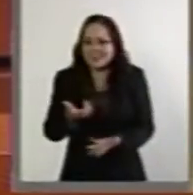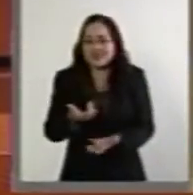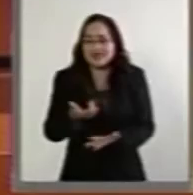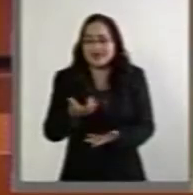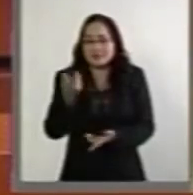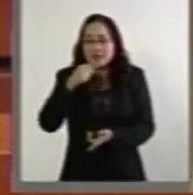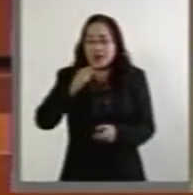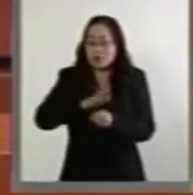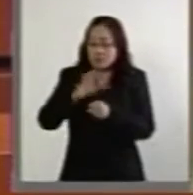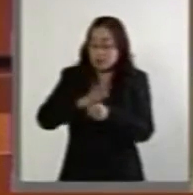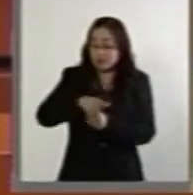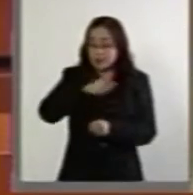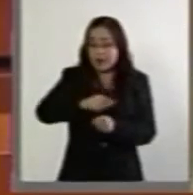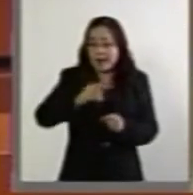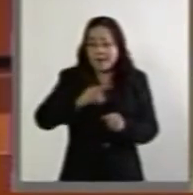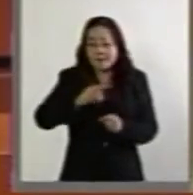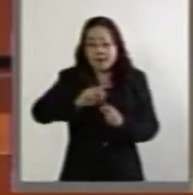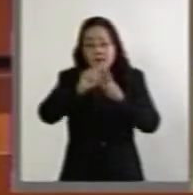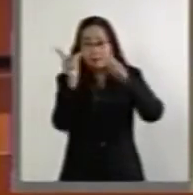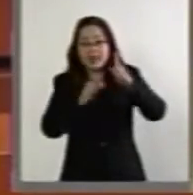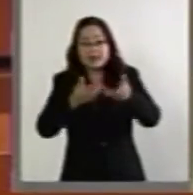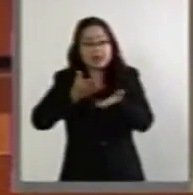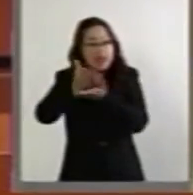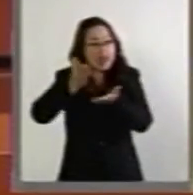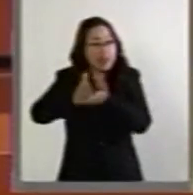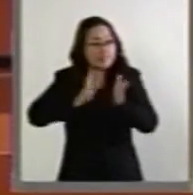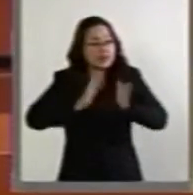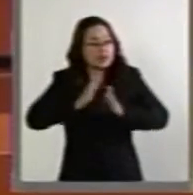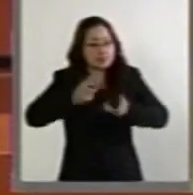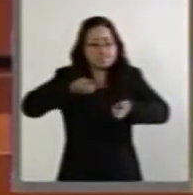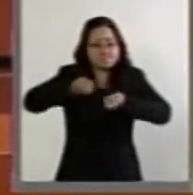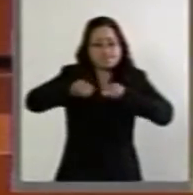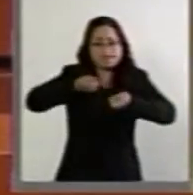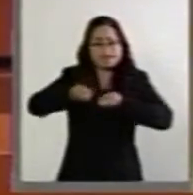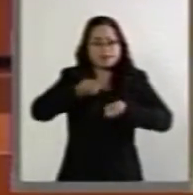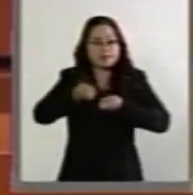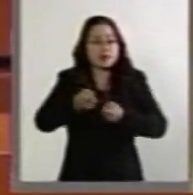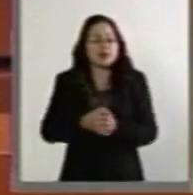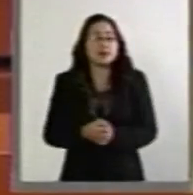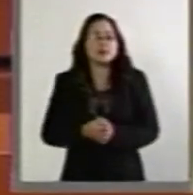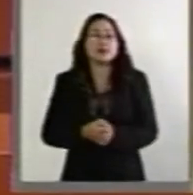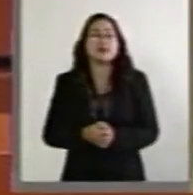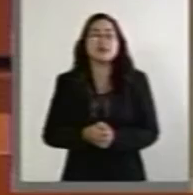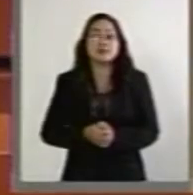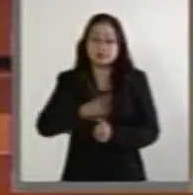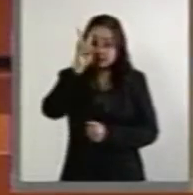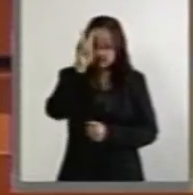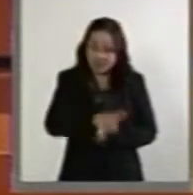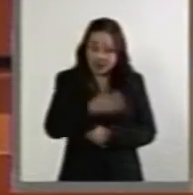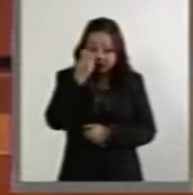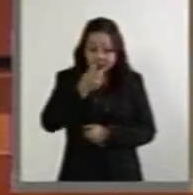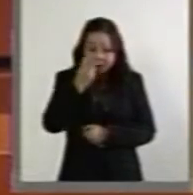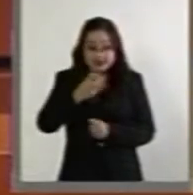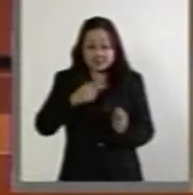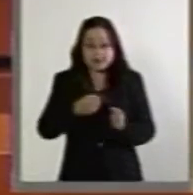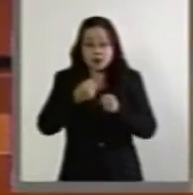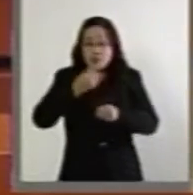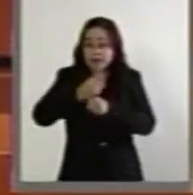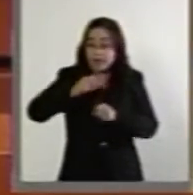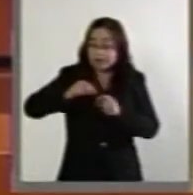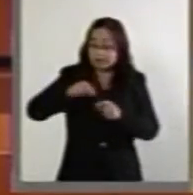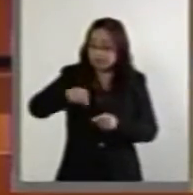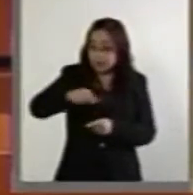la militarización del país. Pero lo que tenemos que cuestionar en serio es si este modelo de seguridad pública le está